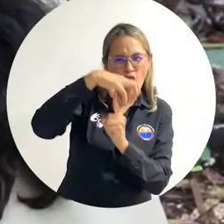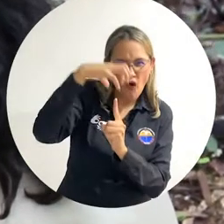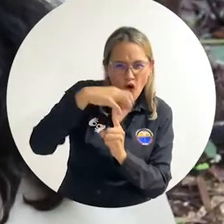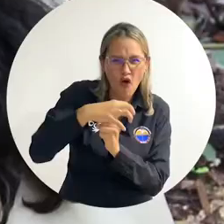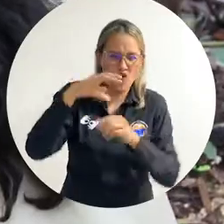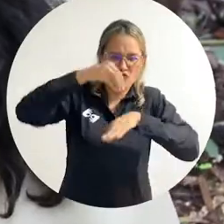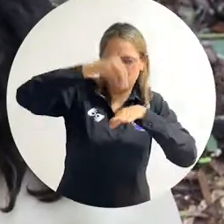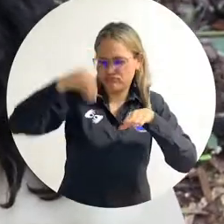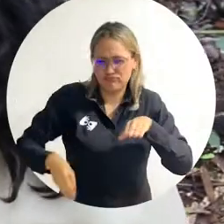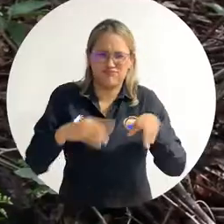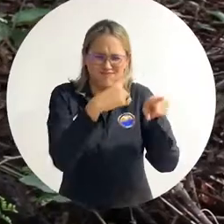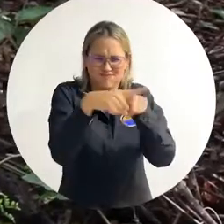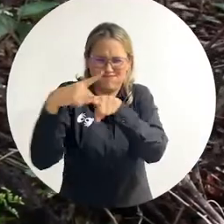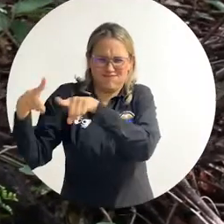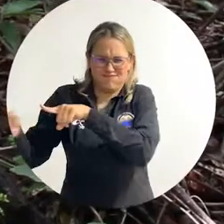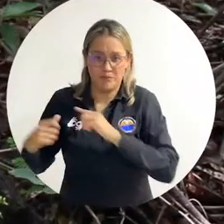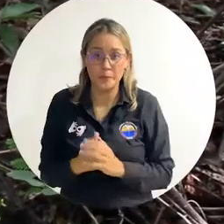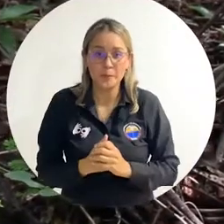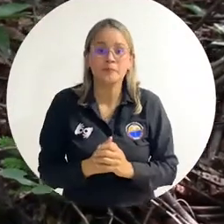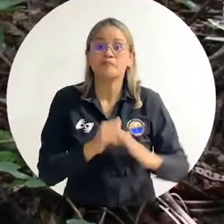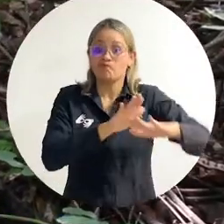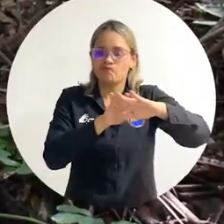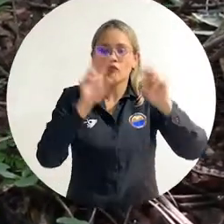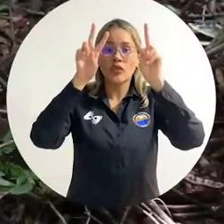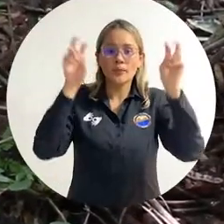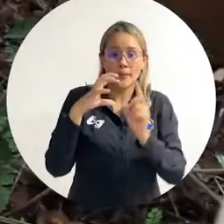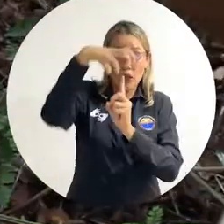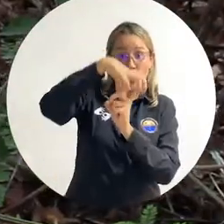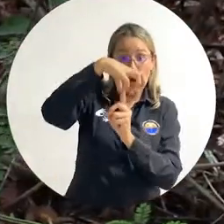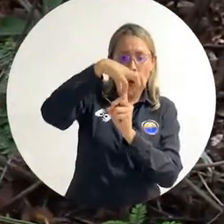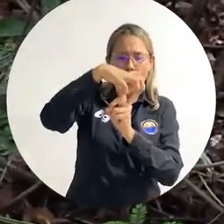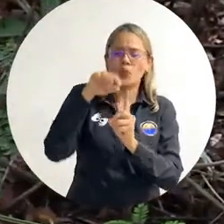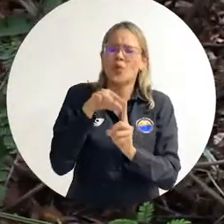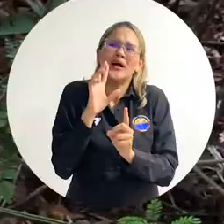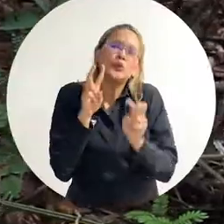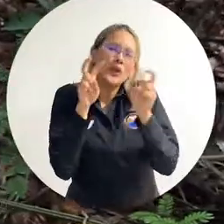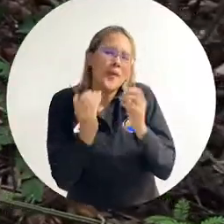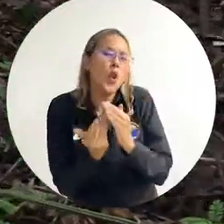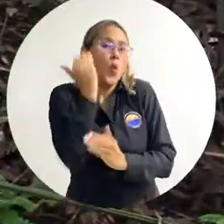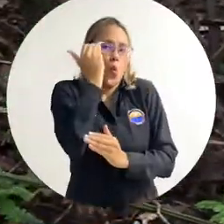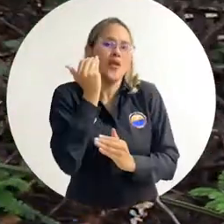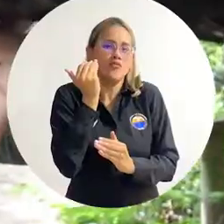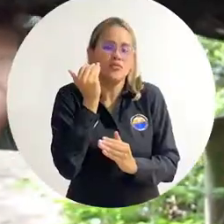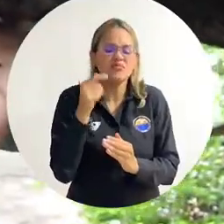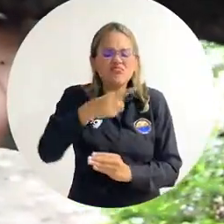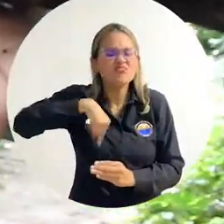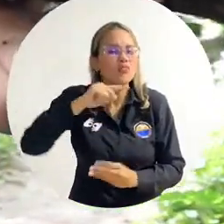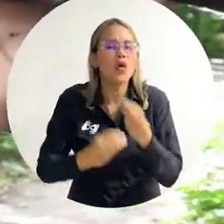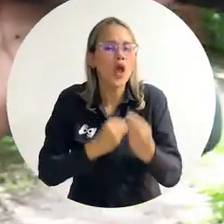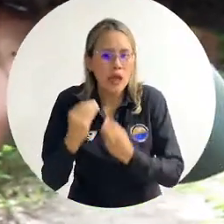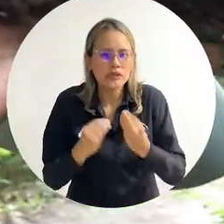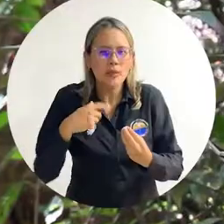estudio dentro de este ecosistema. El componente hongos realmente es muy nuevo. Lo que nosotros hacemos en el componente hongos es hacer la